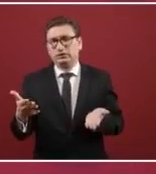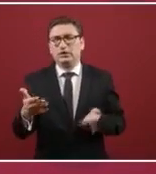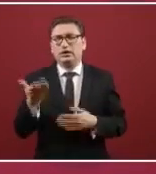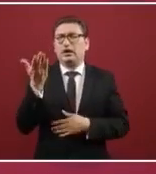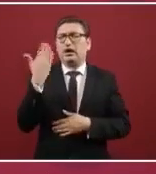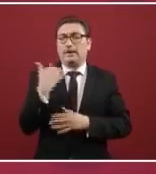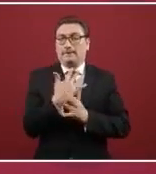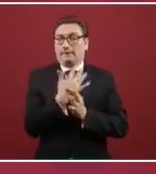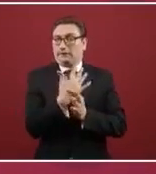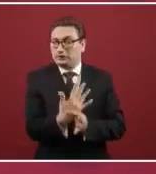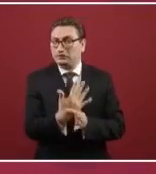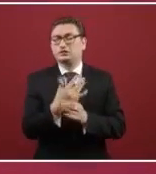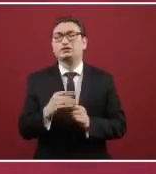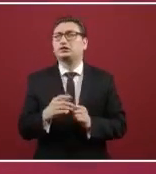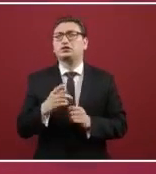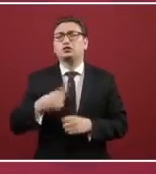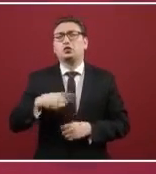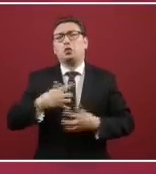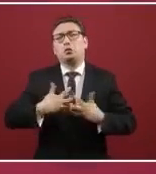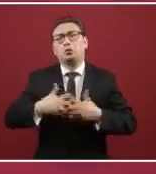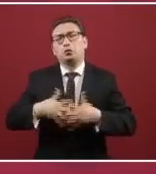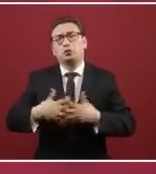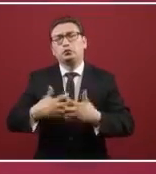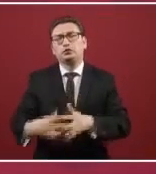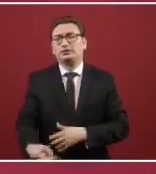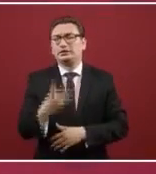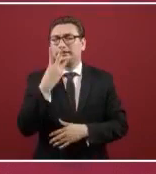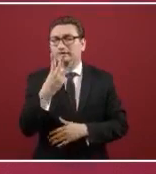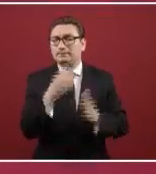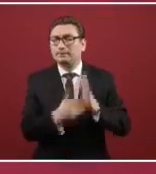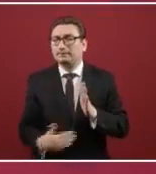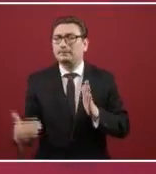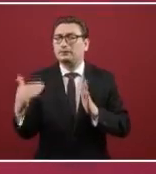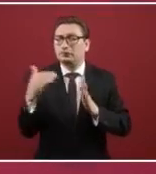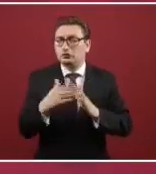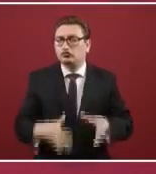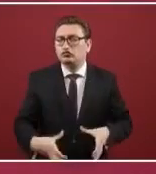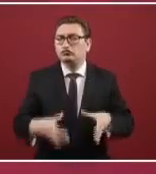se hablaba de que íbamos a estar produciendo 3 millones de barriles diarios,